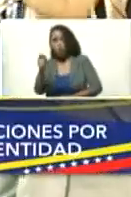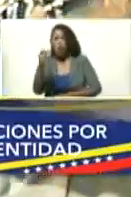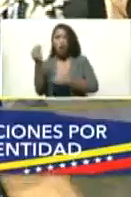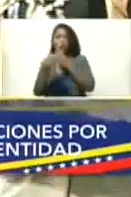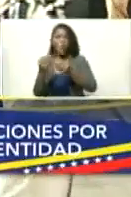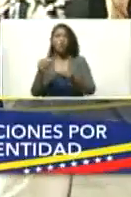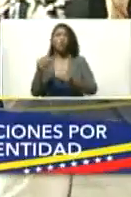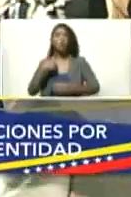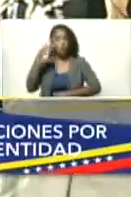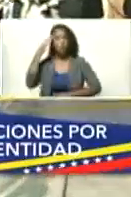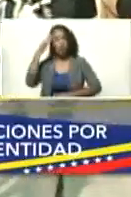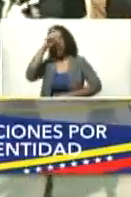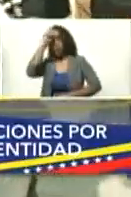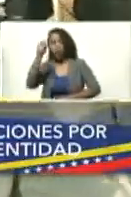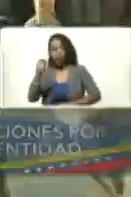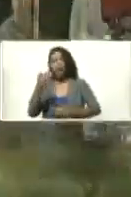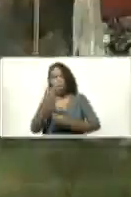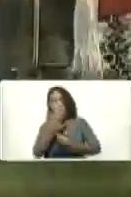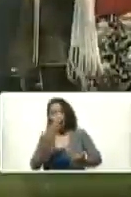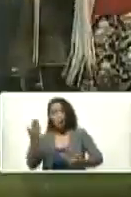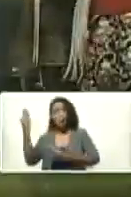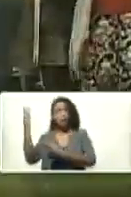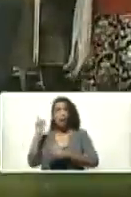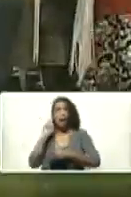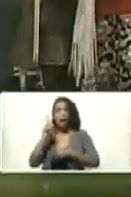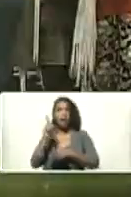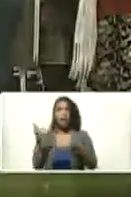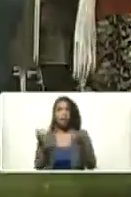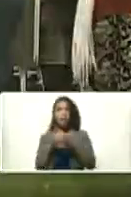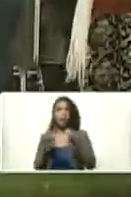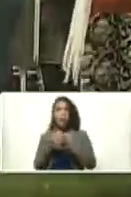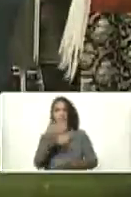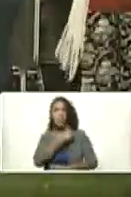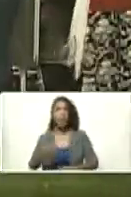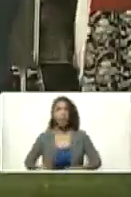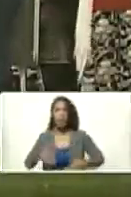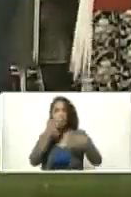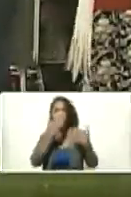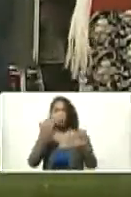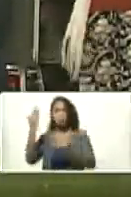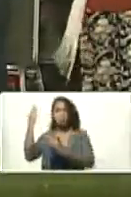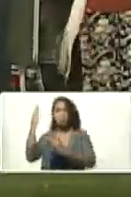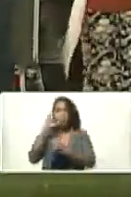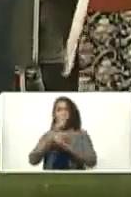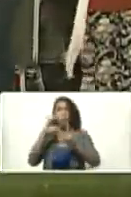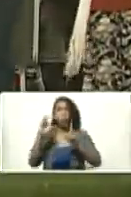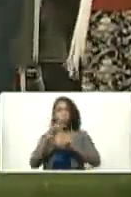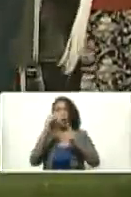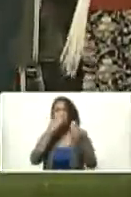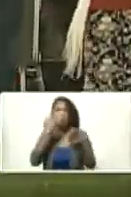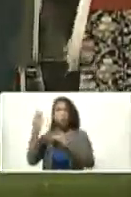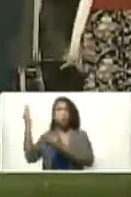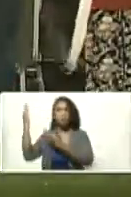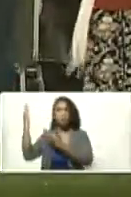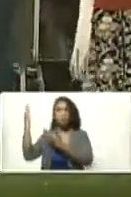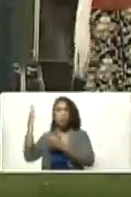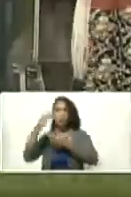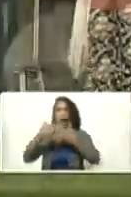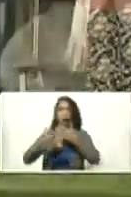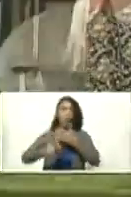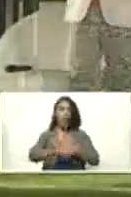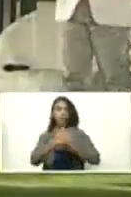van a reconocer. Adelante, pues, a esta comisión presidencial, adelante a la cultura, adelante a lo bello, adelante